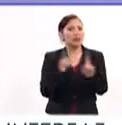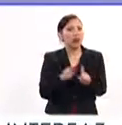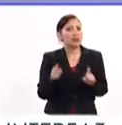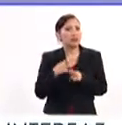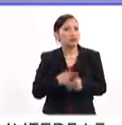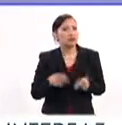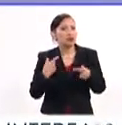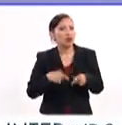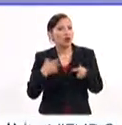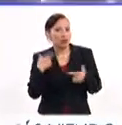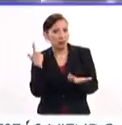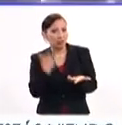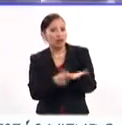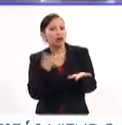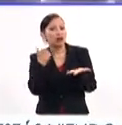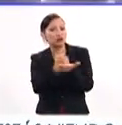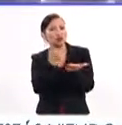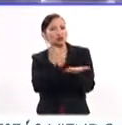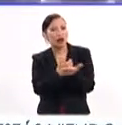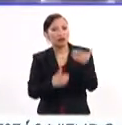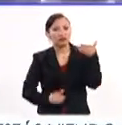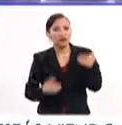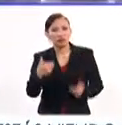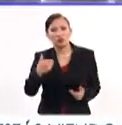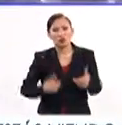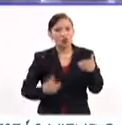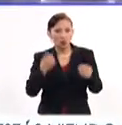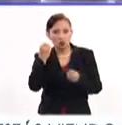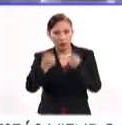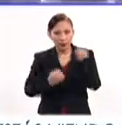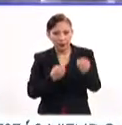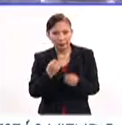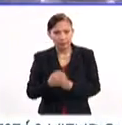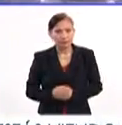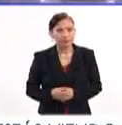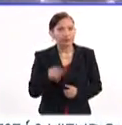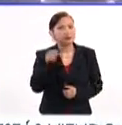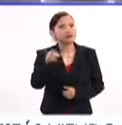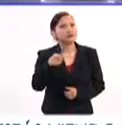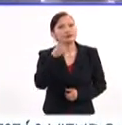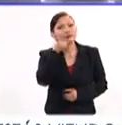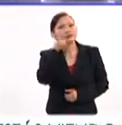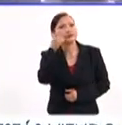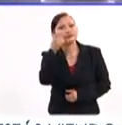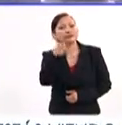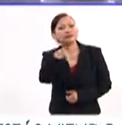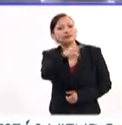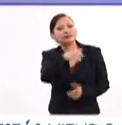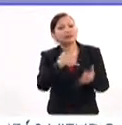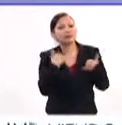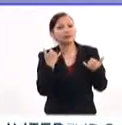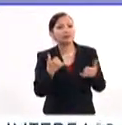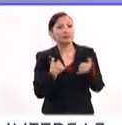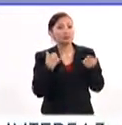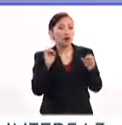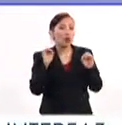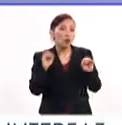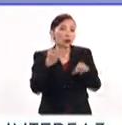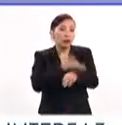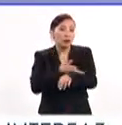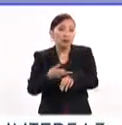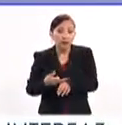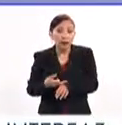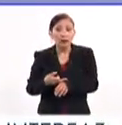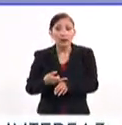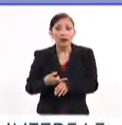de profesiones involucradas con una puesta en escena. ¿Qué le dirías tú a esos jóvenes o a las